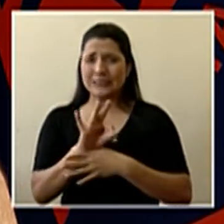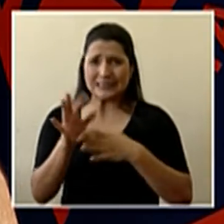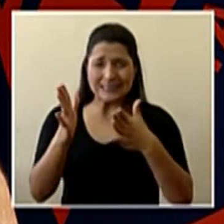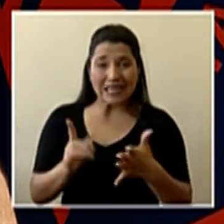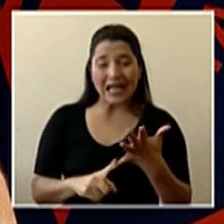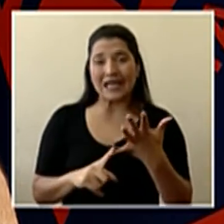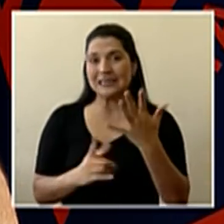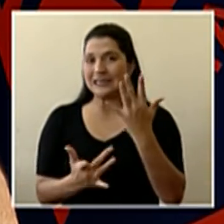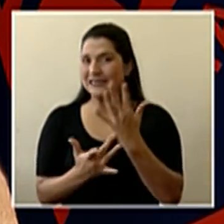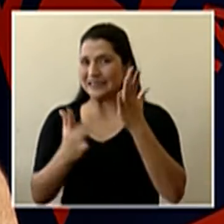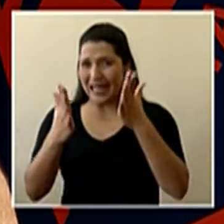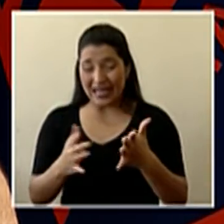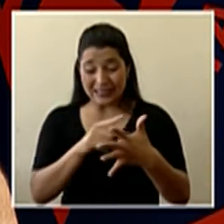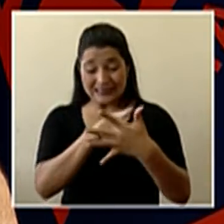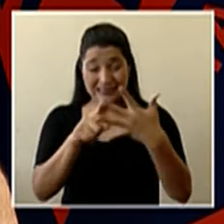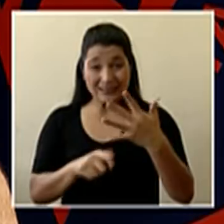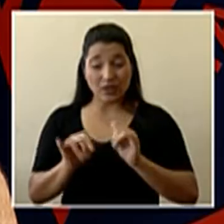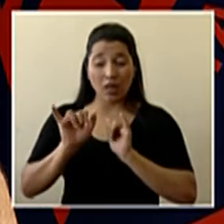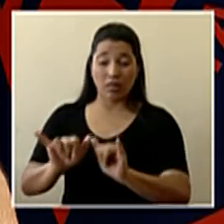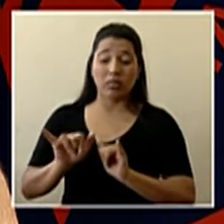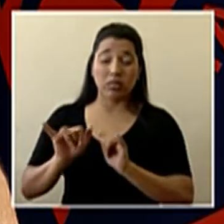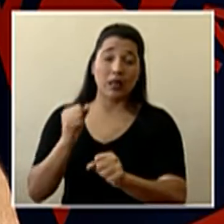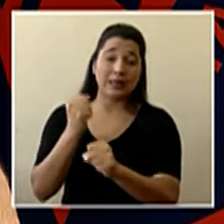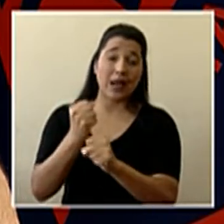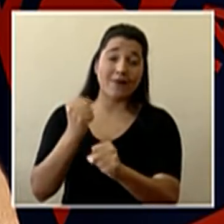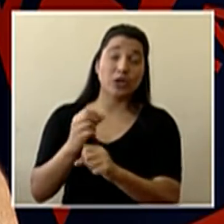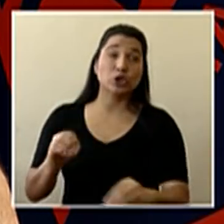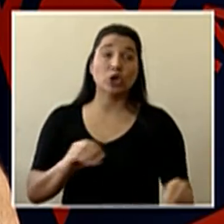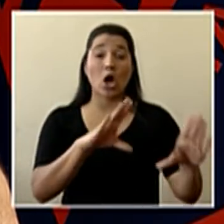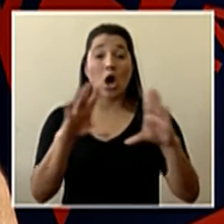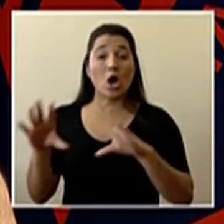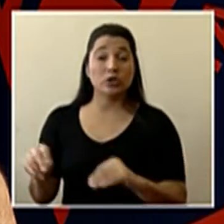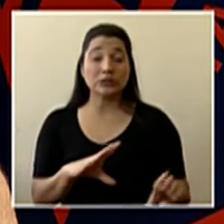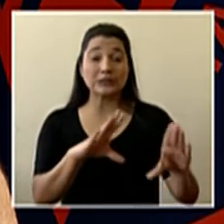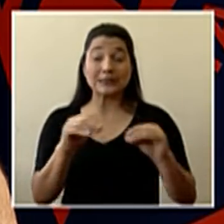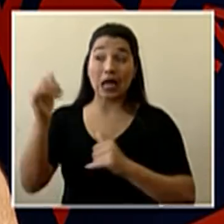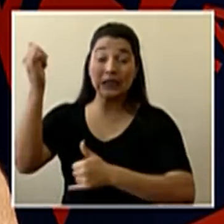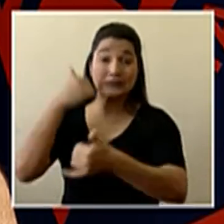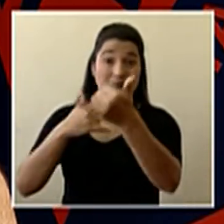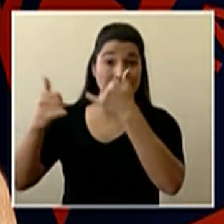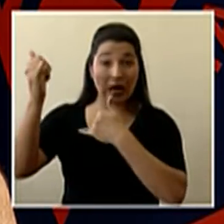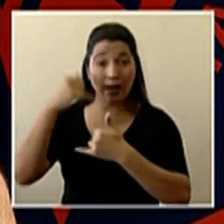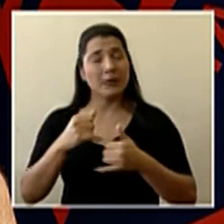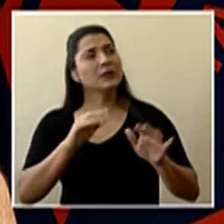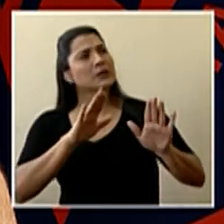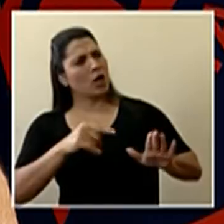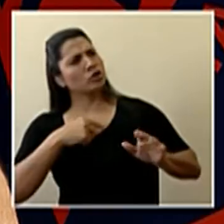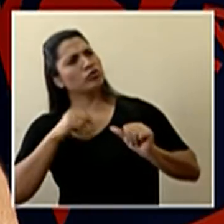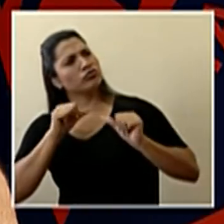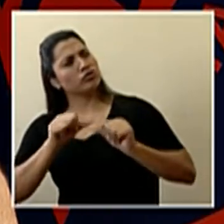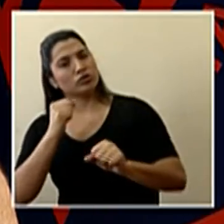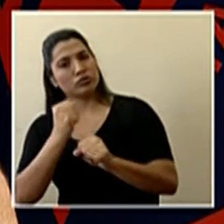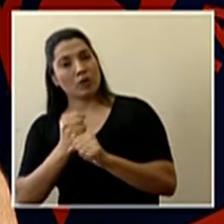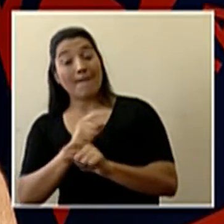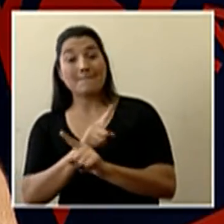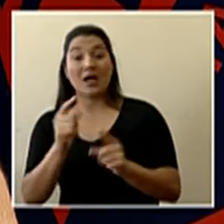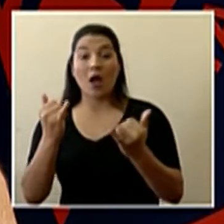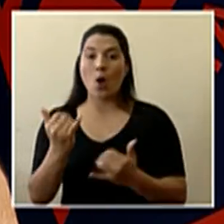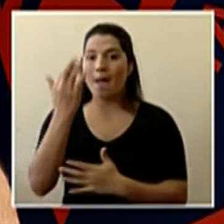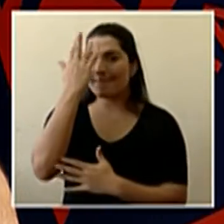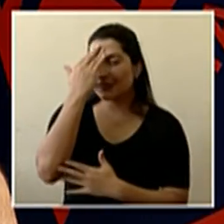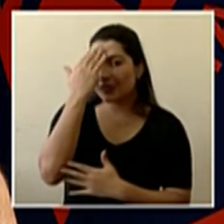están ahí 24/7, que me han estado llamando, me han estado diciendo que ahí van a estar, pero que están preocupados porque